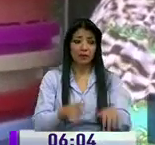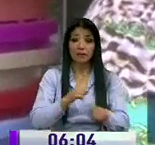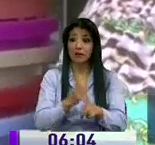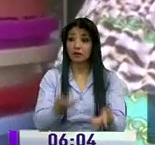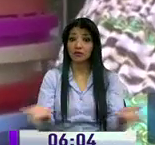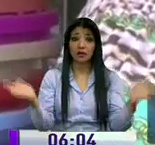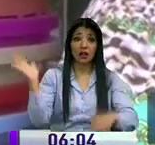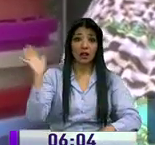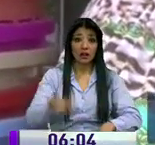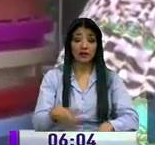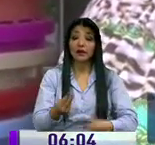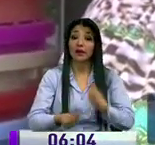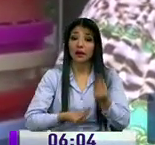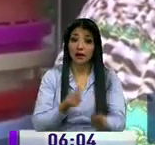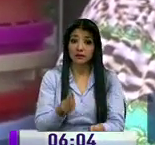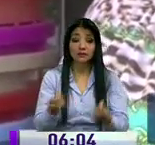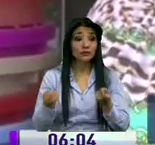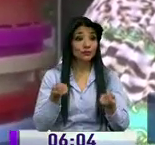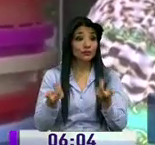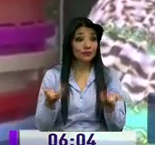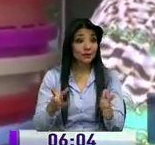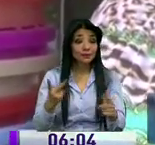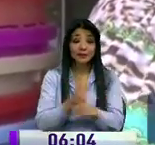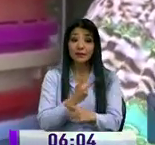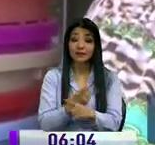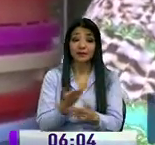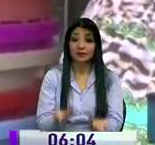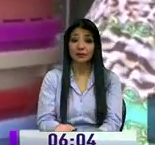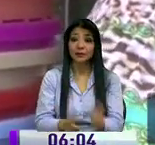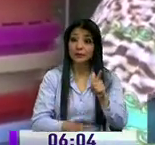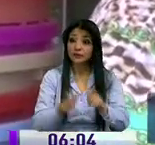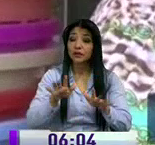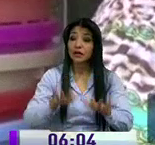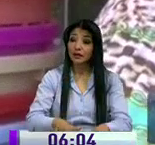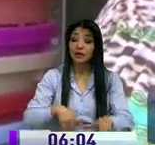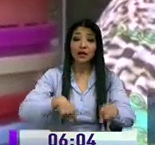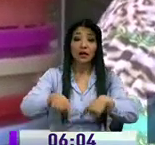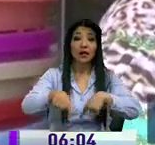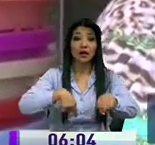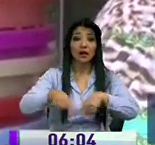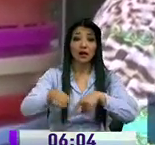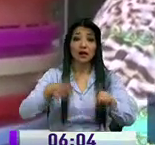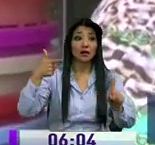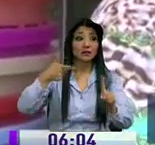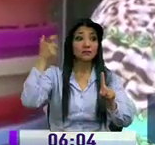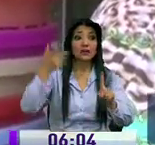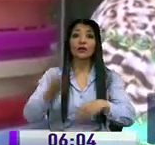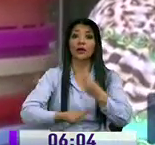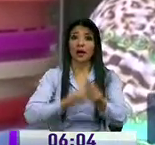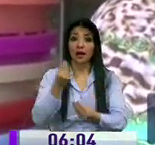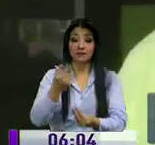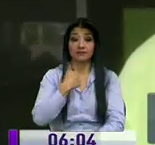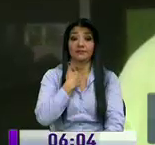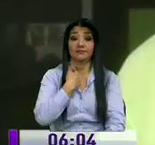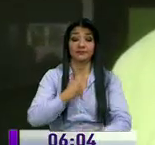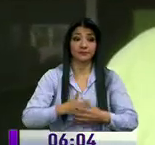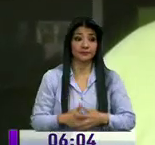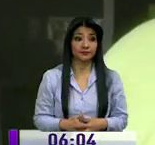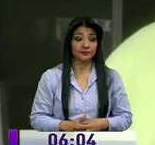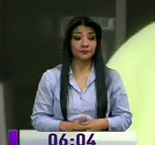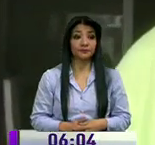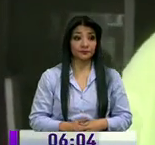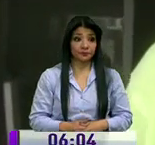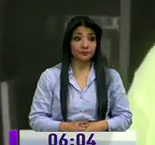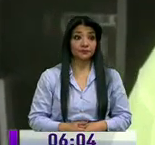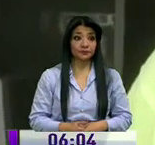cosas y todo, y es bastante peligro por todas las personas que están transitando. Imagínense un disparo ahorita en este momento. Que se preocupen